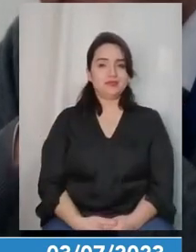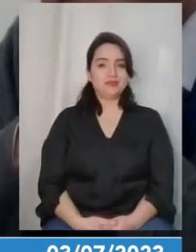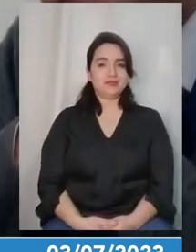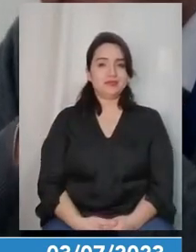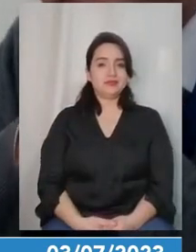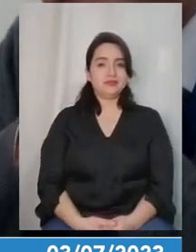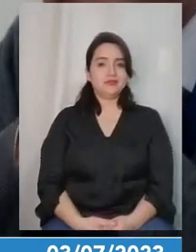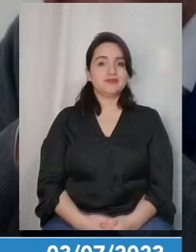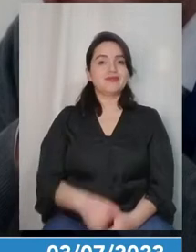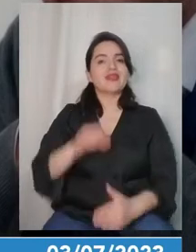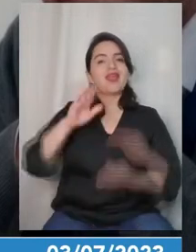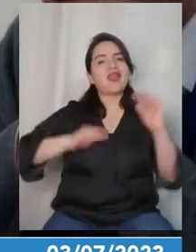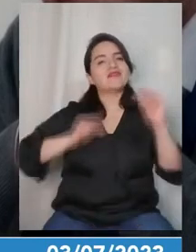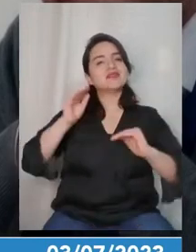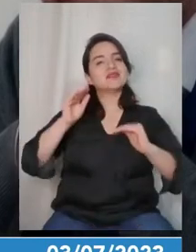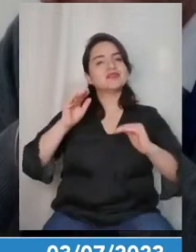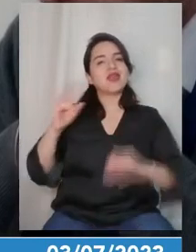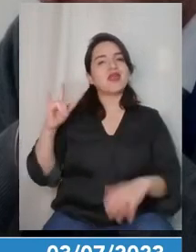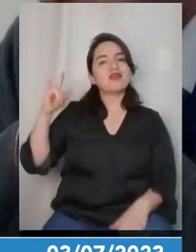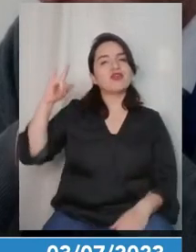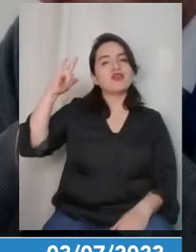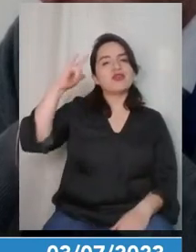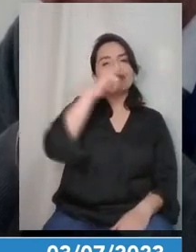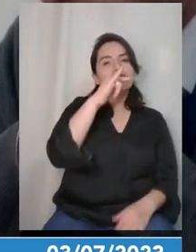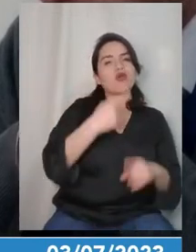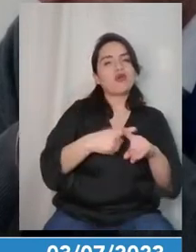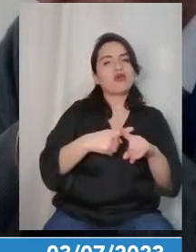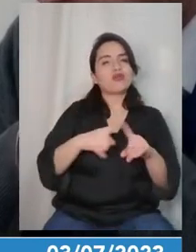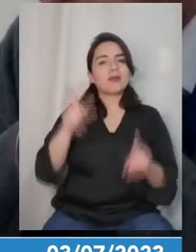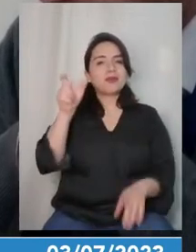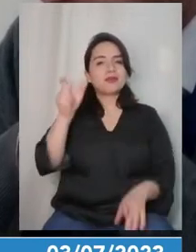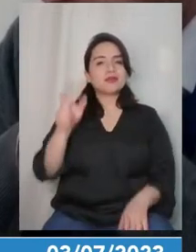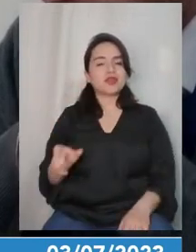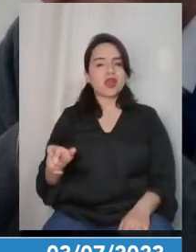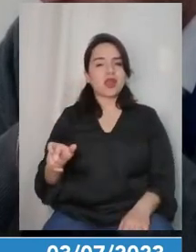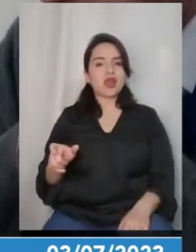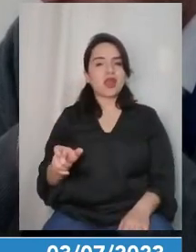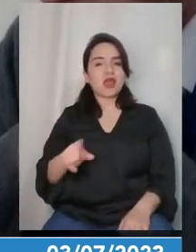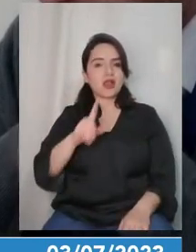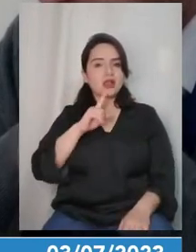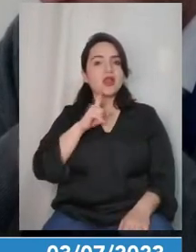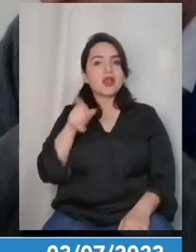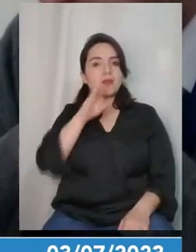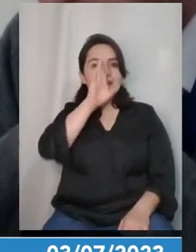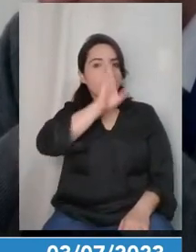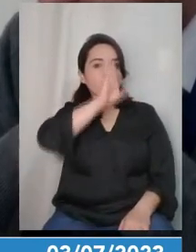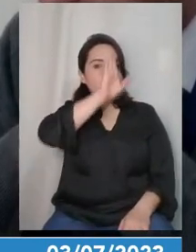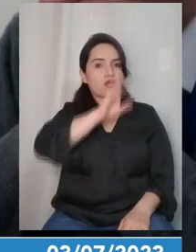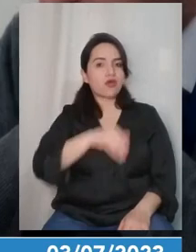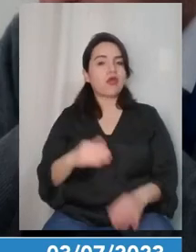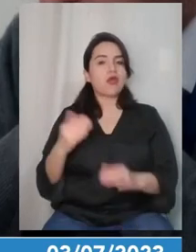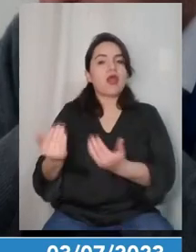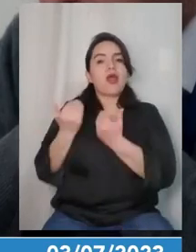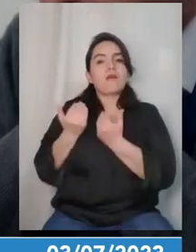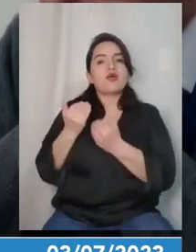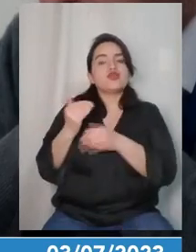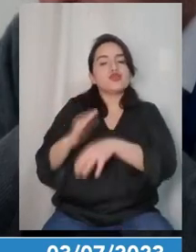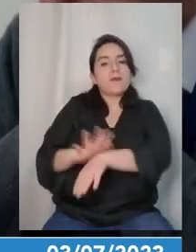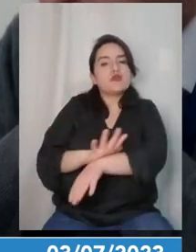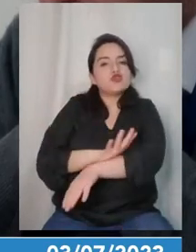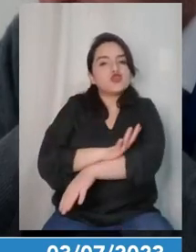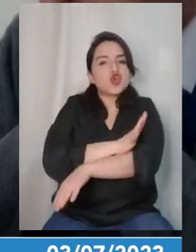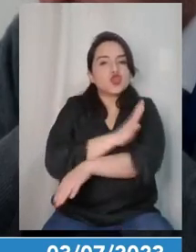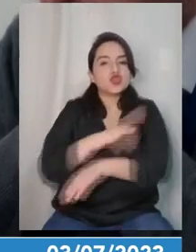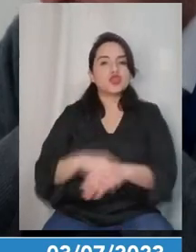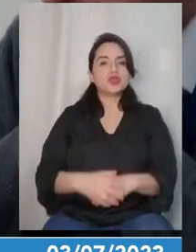avión, va otra persona con un perro, como para apoyarse emocionalmente, pero